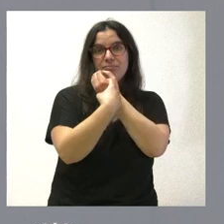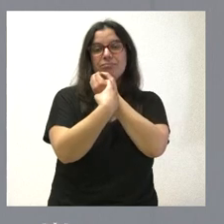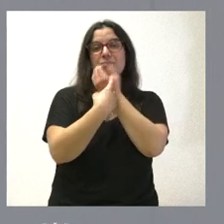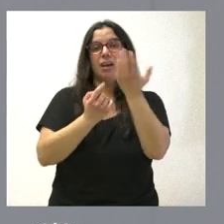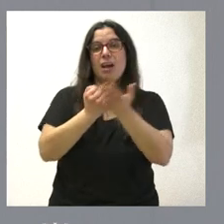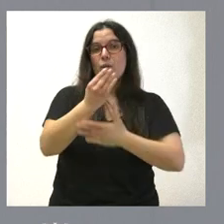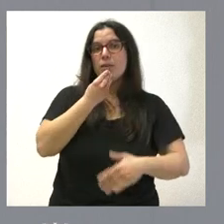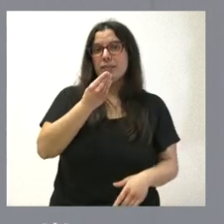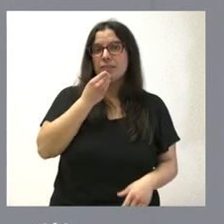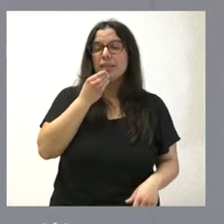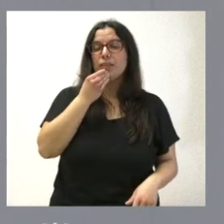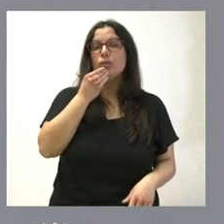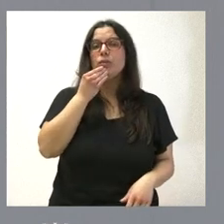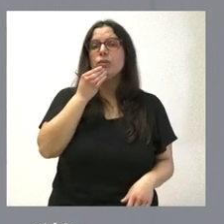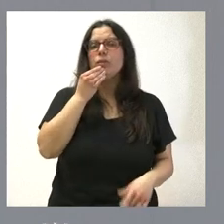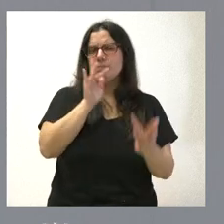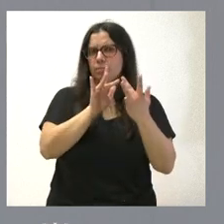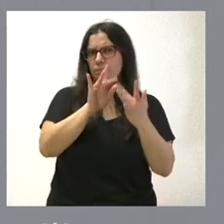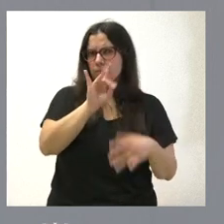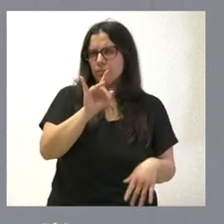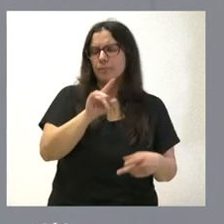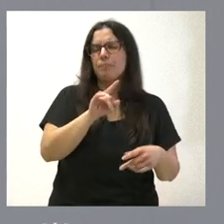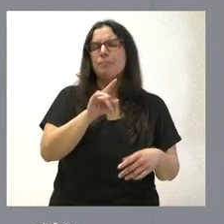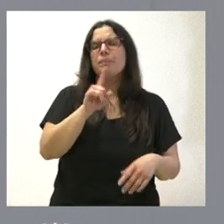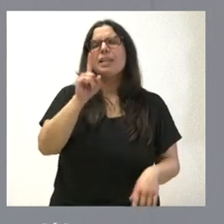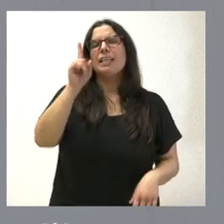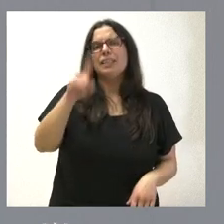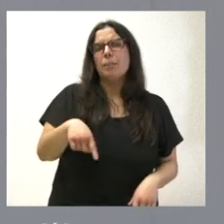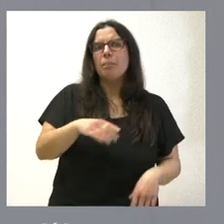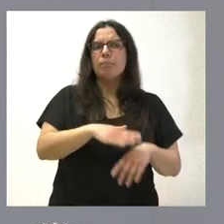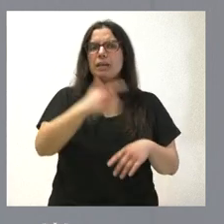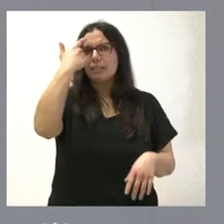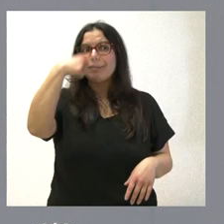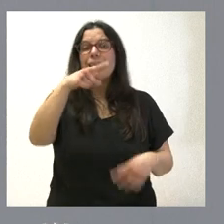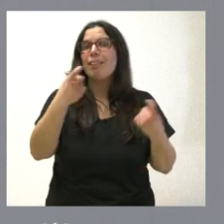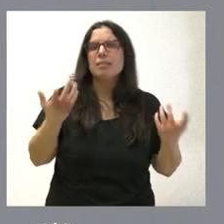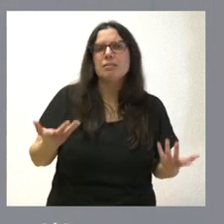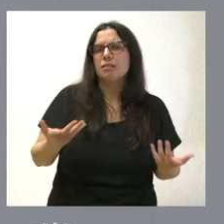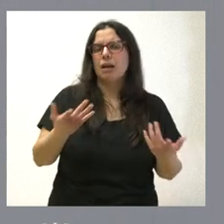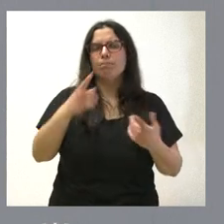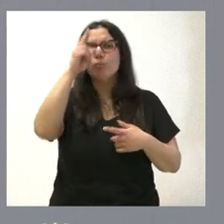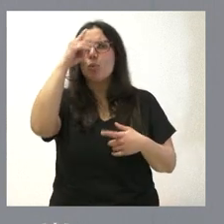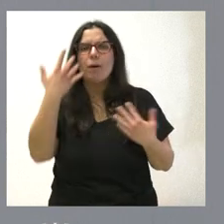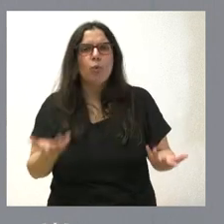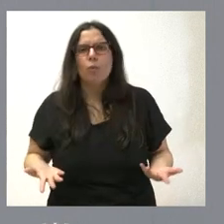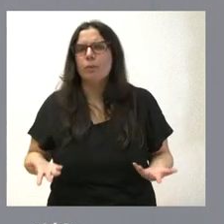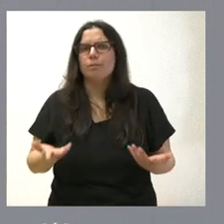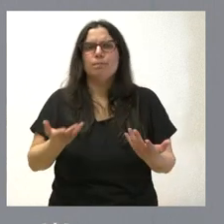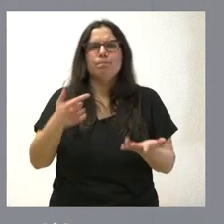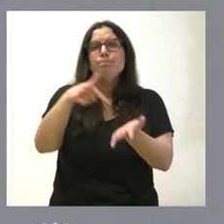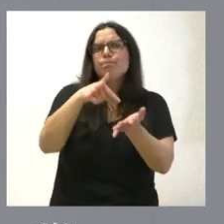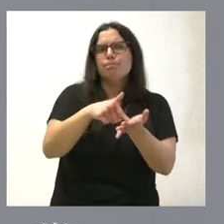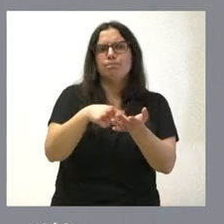agroalimentario de nuestra comunidad Autónoma y también para saber cuáles son sus necesidades sus preocupaciones sus